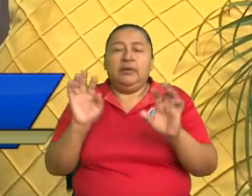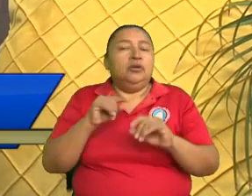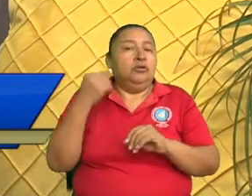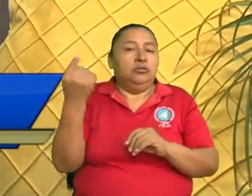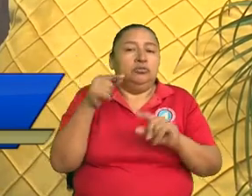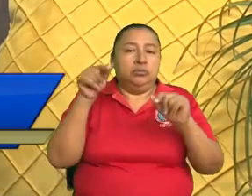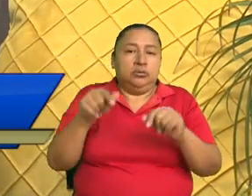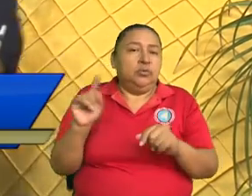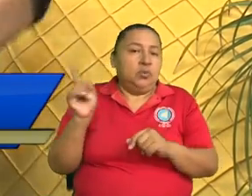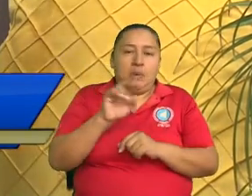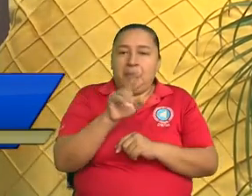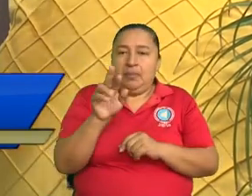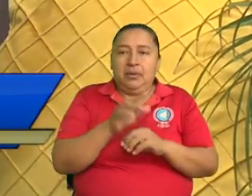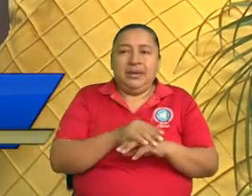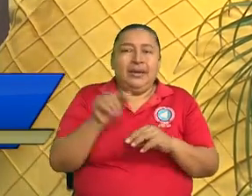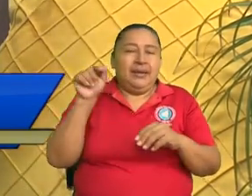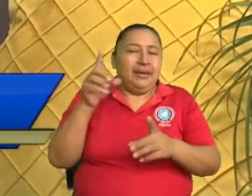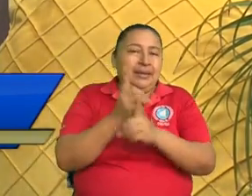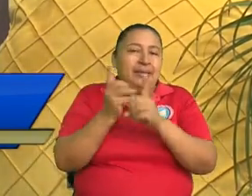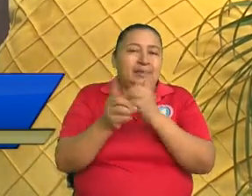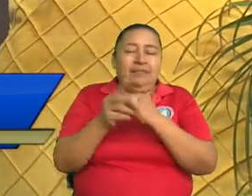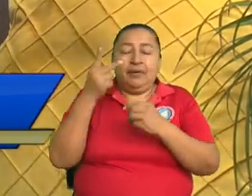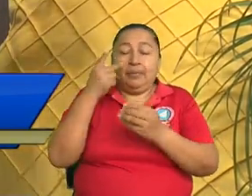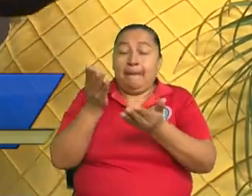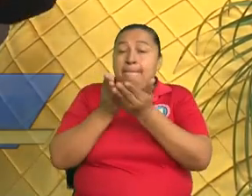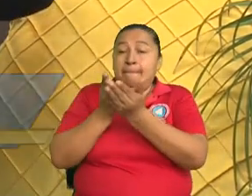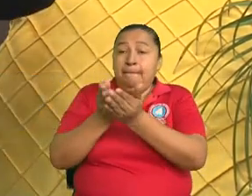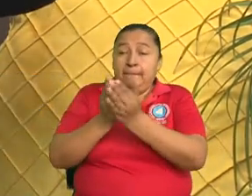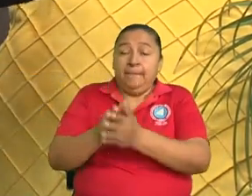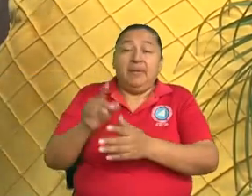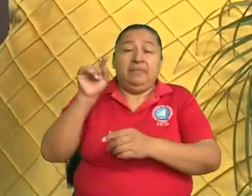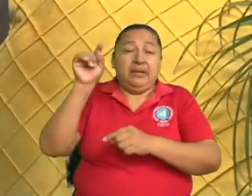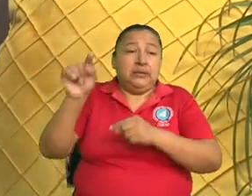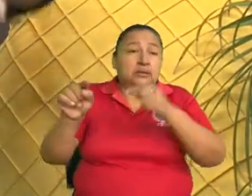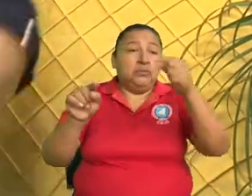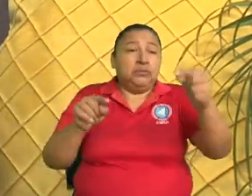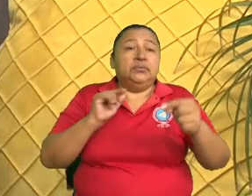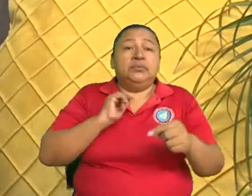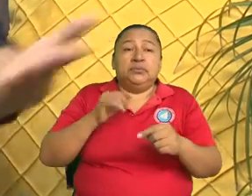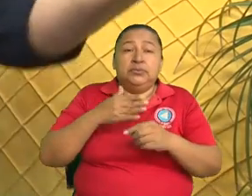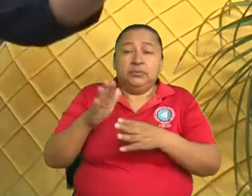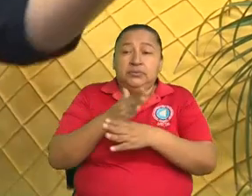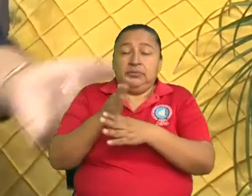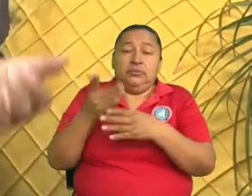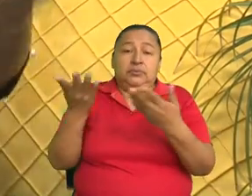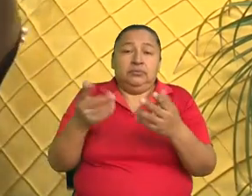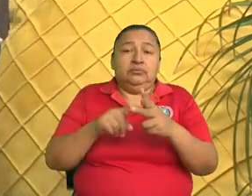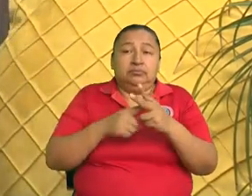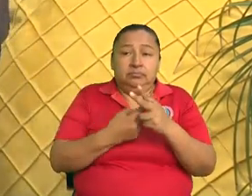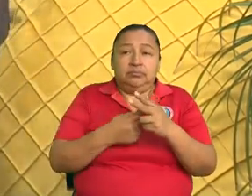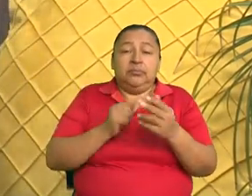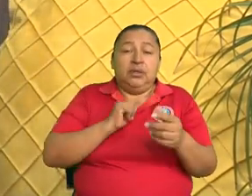eso, pues ya no es lo mismo. Allí tiene que ver que van en botes, que van en no sé qué. La realidad geográfica, en